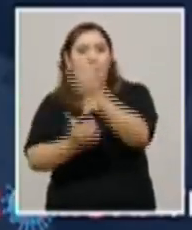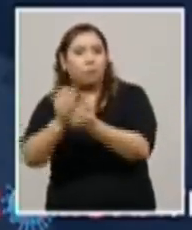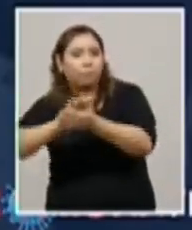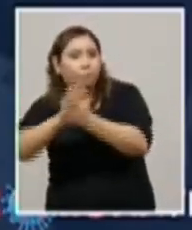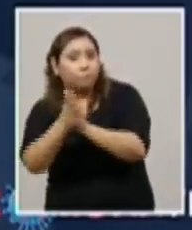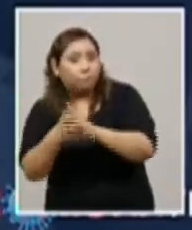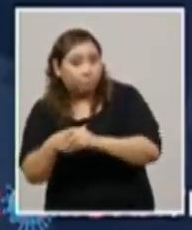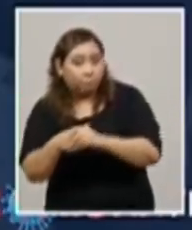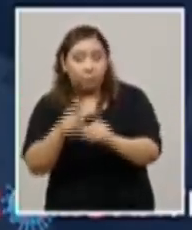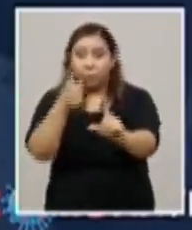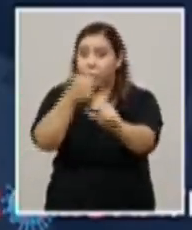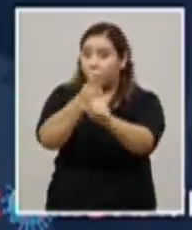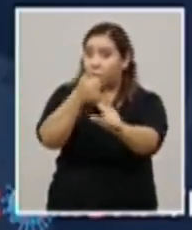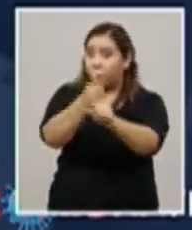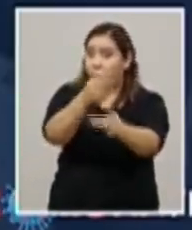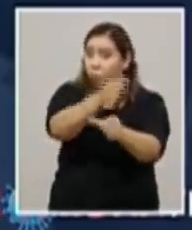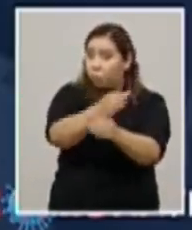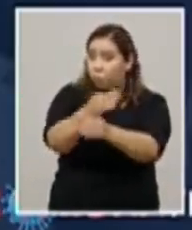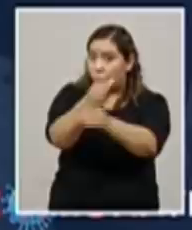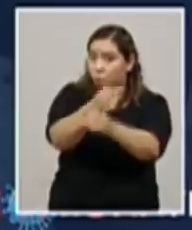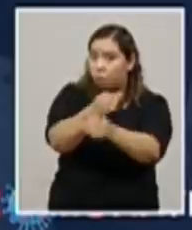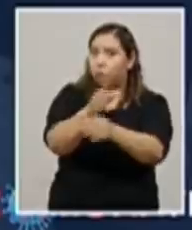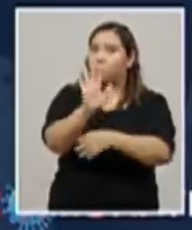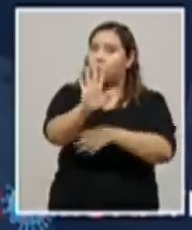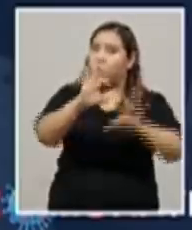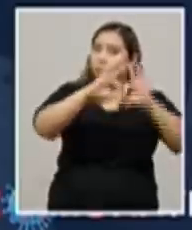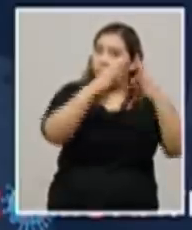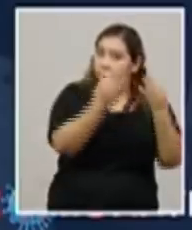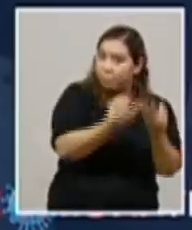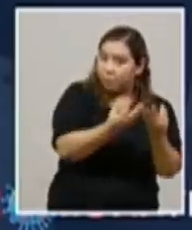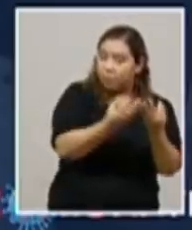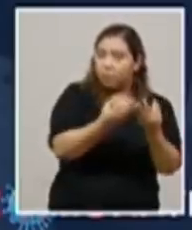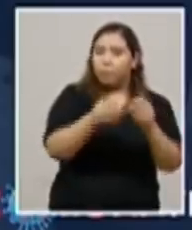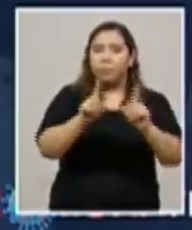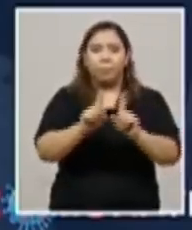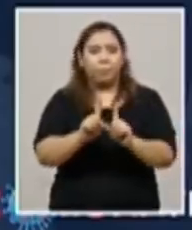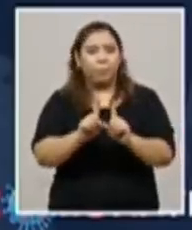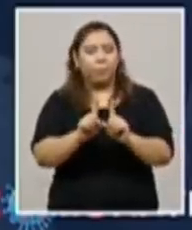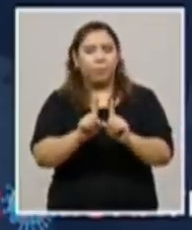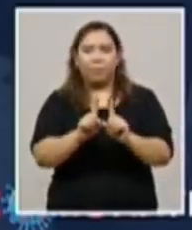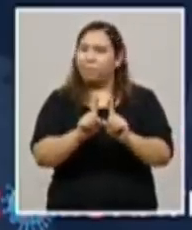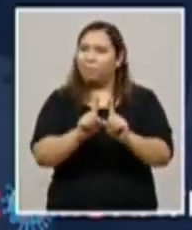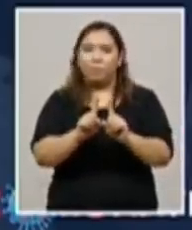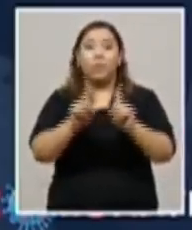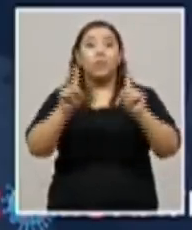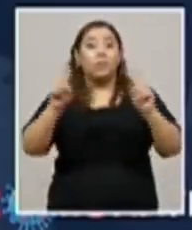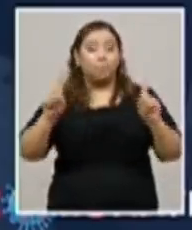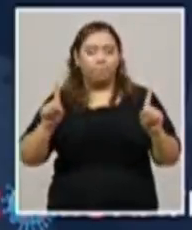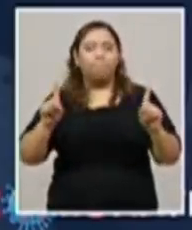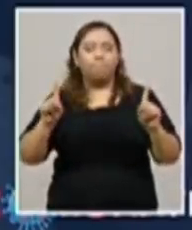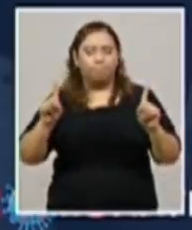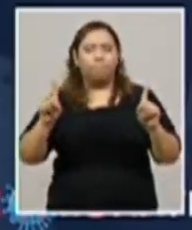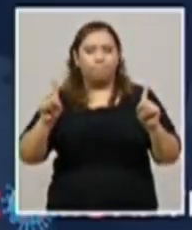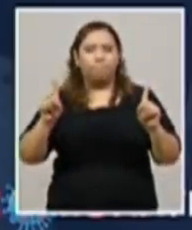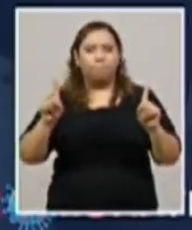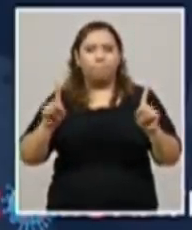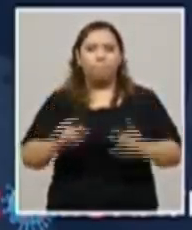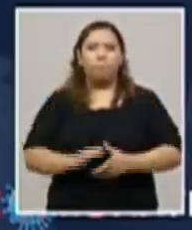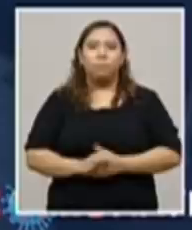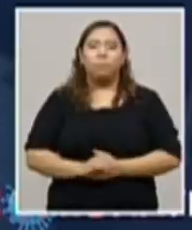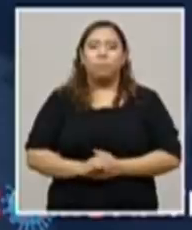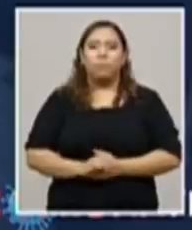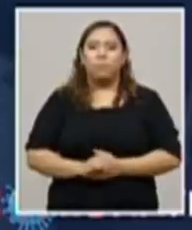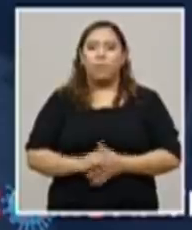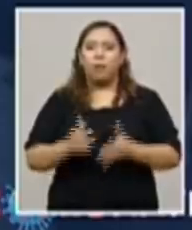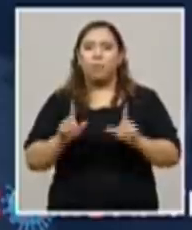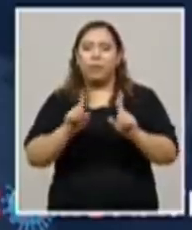usted mismo y por los demás. Guarda el distanciamiento social. 1,5 a 2 metros de distancia entre cada